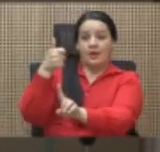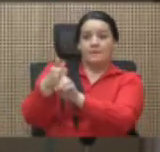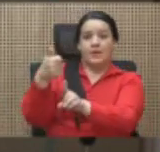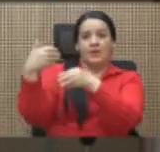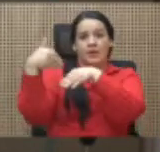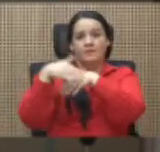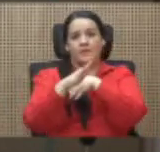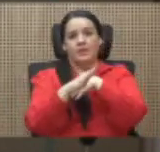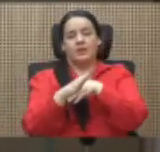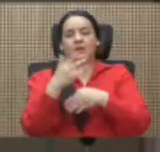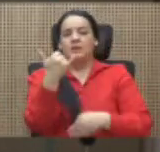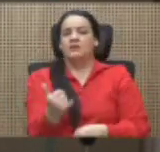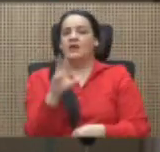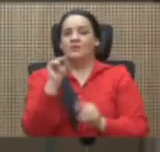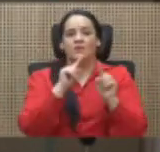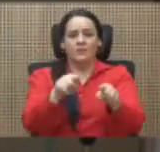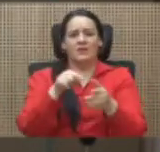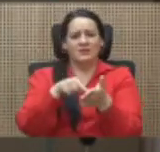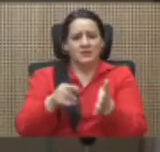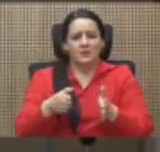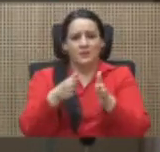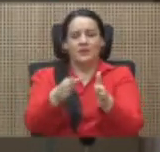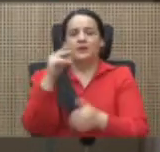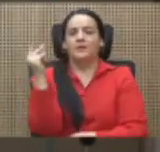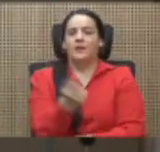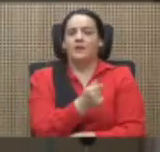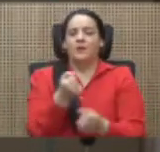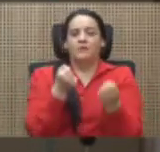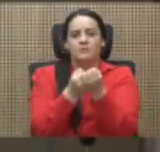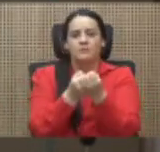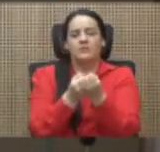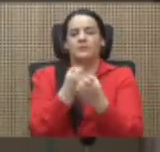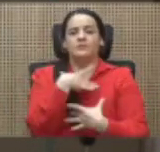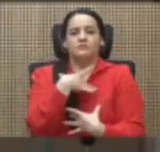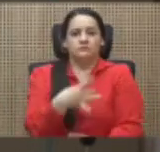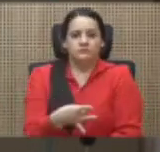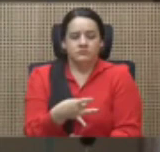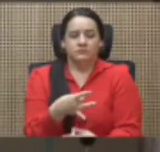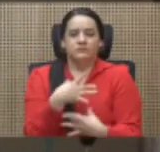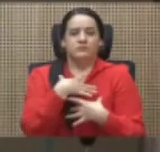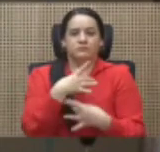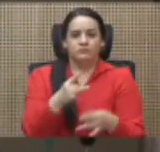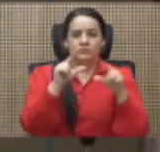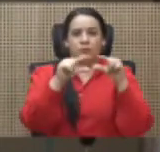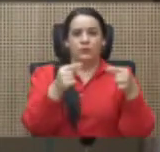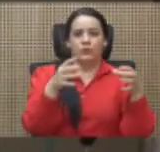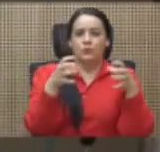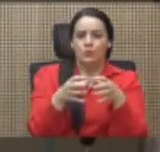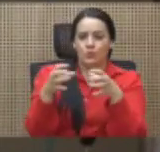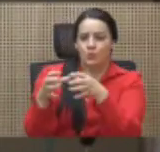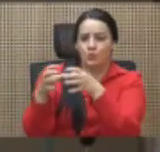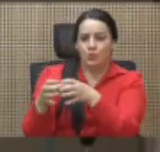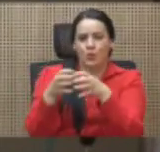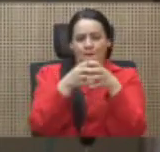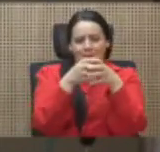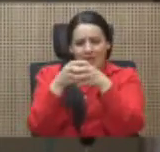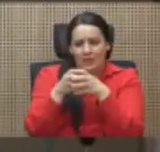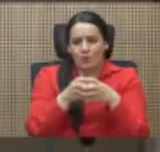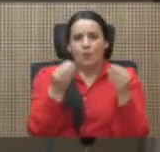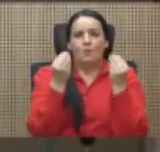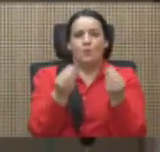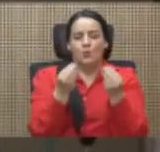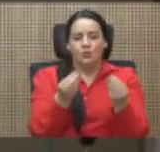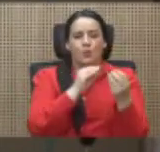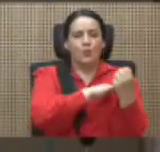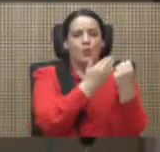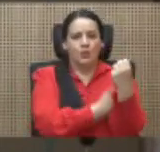que le van a dar una vía rápida, favoreciendo intereses de grupos muy pequeños pero con mucho poder